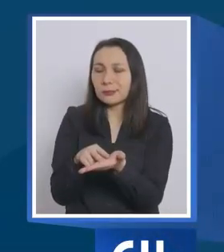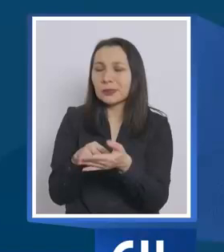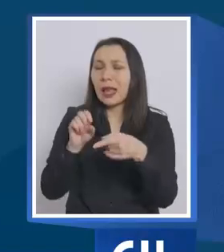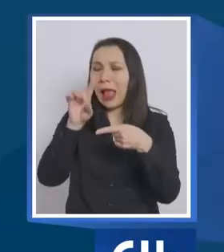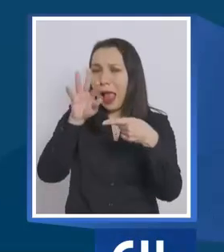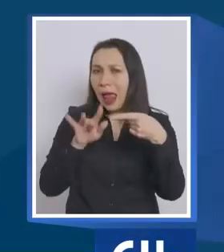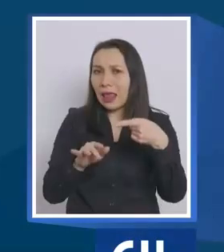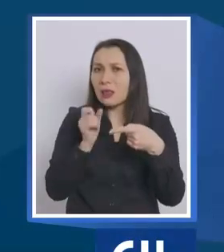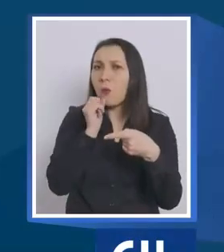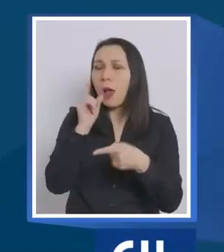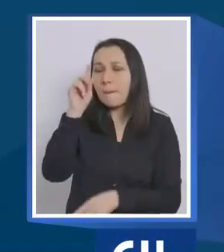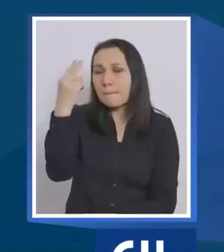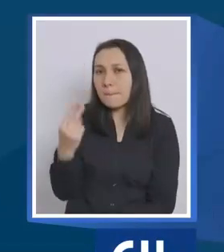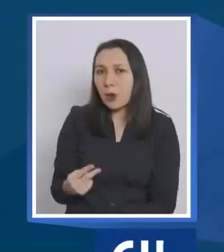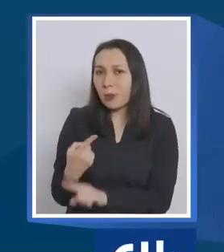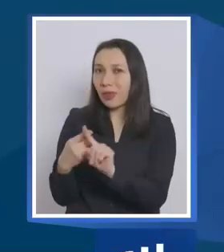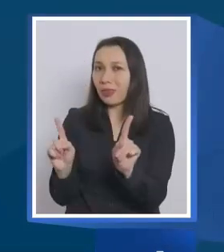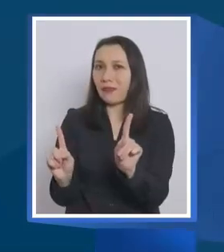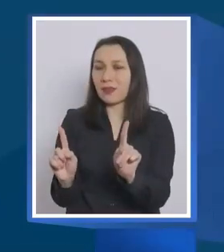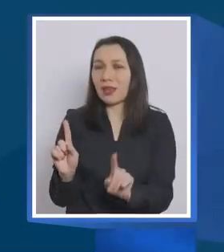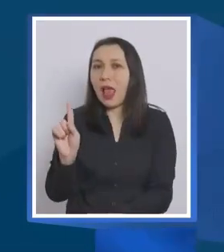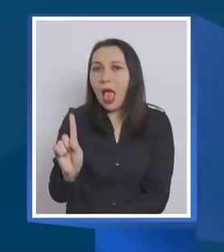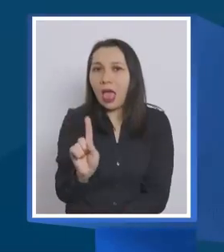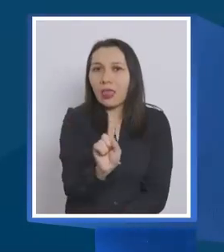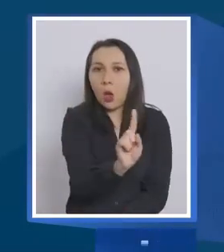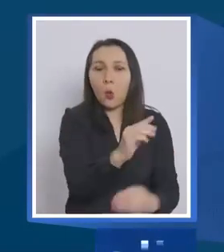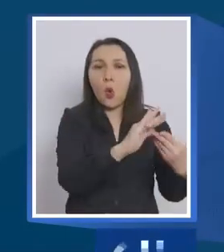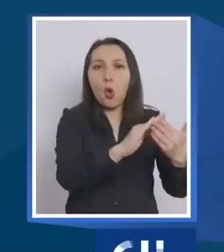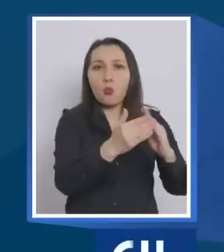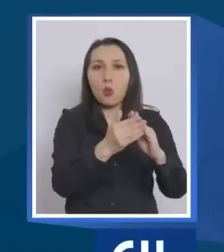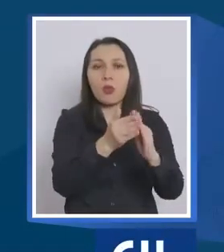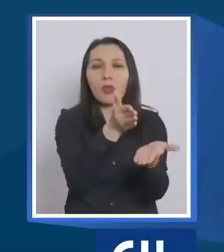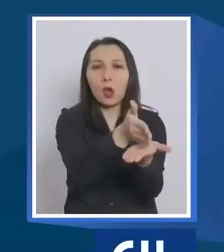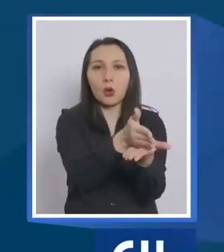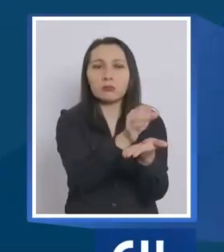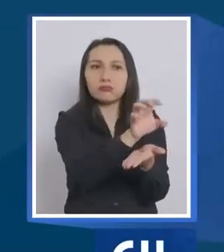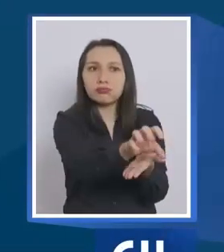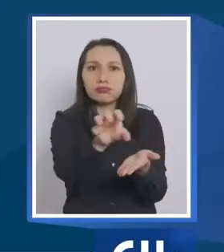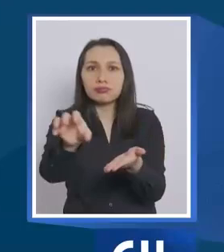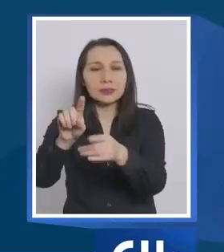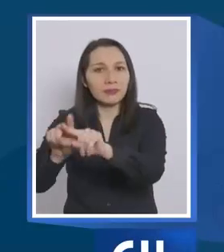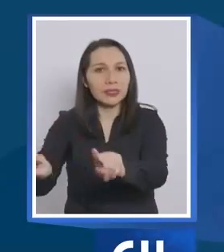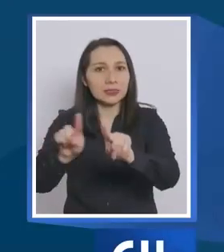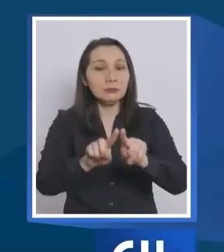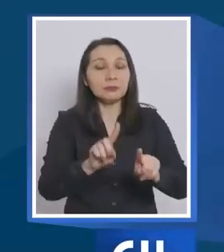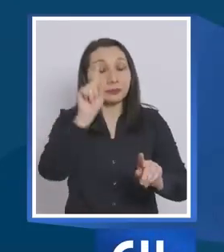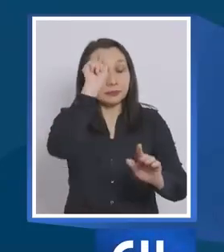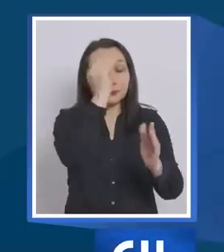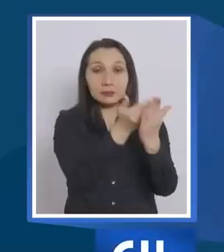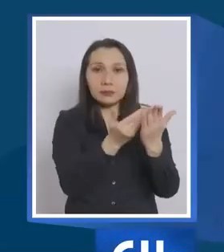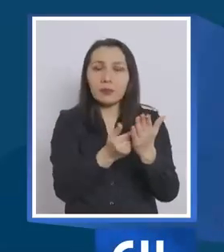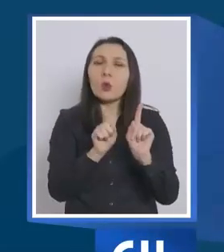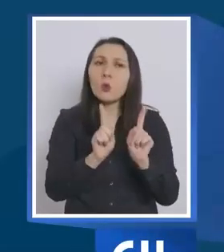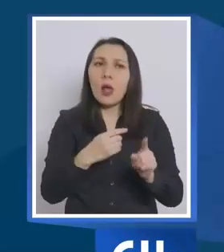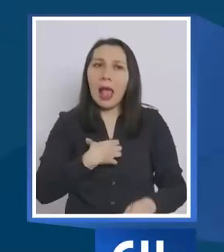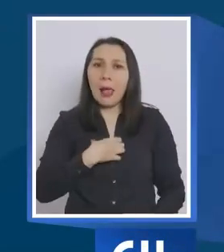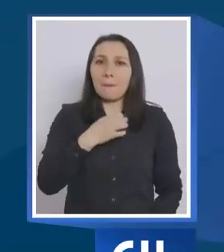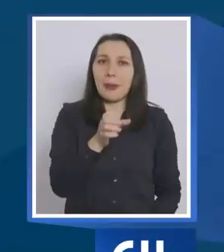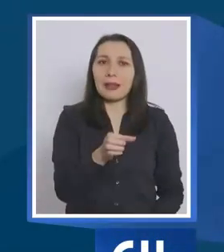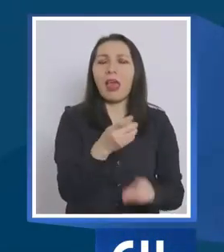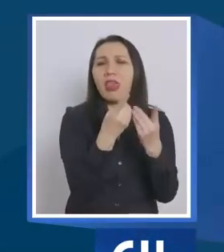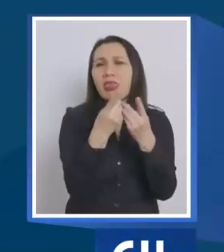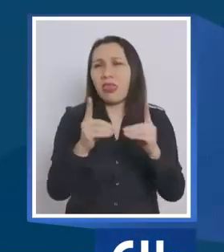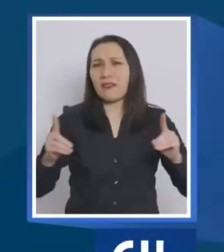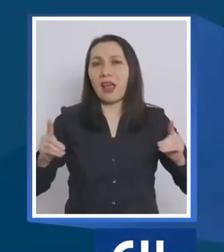características propias y las diferencias de cada comunidad educativa, y por lo tanto de que las propuestas sean empáticas con la